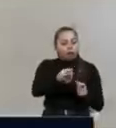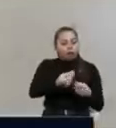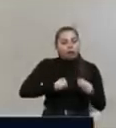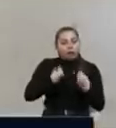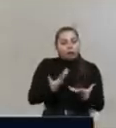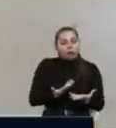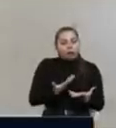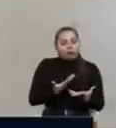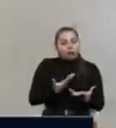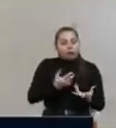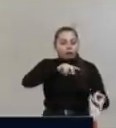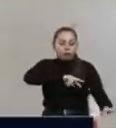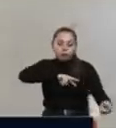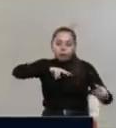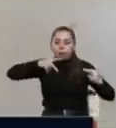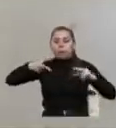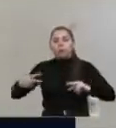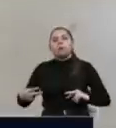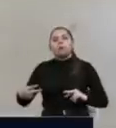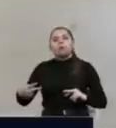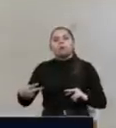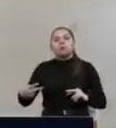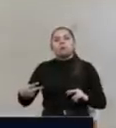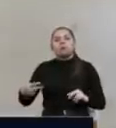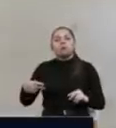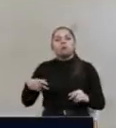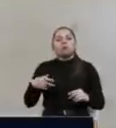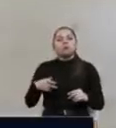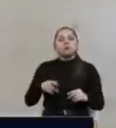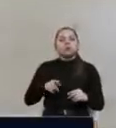por el contrario, en una